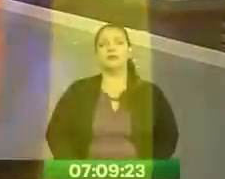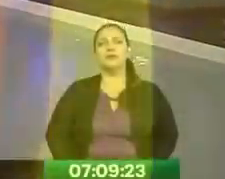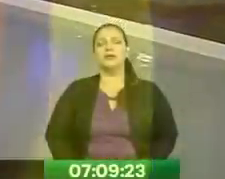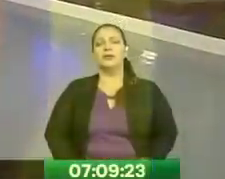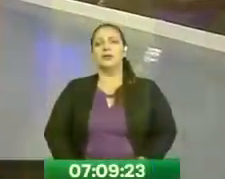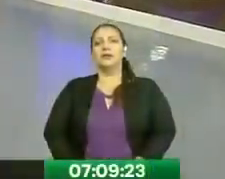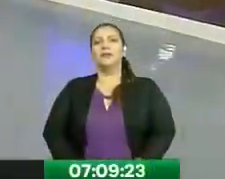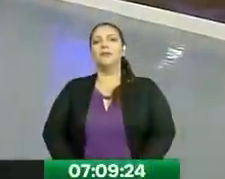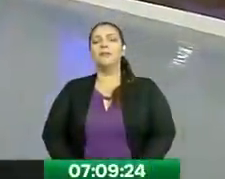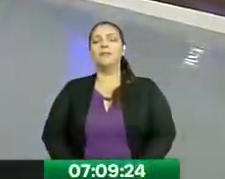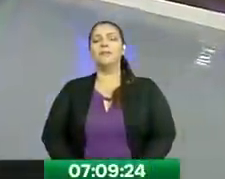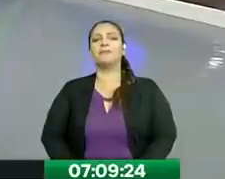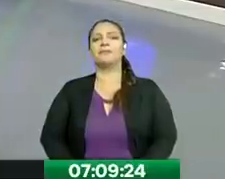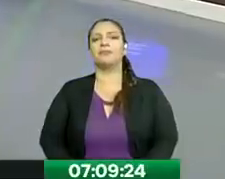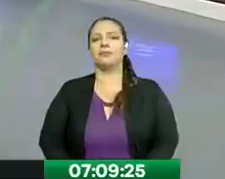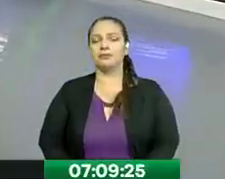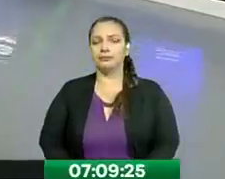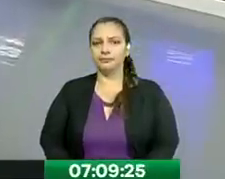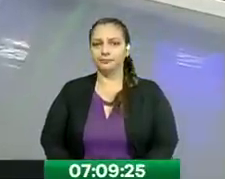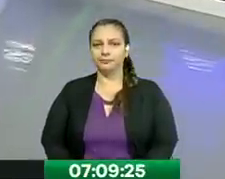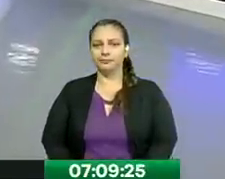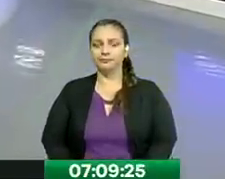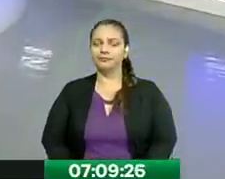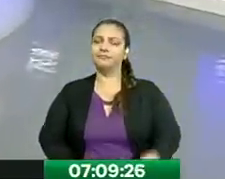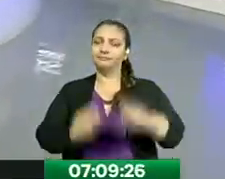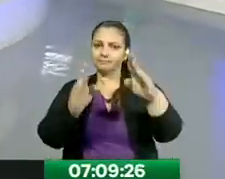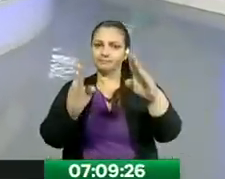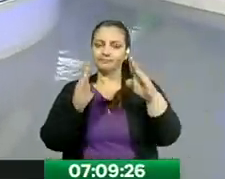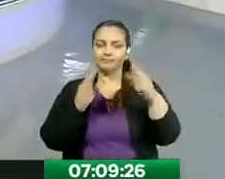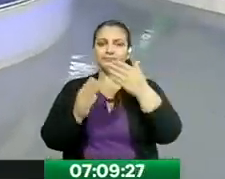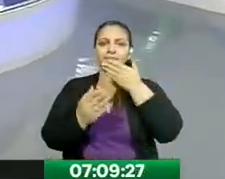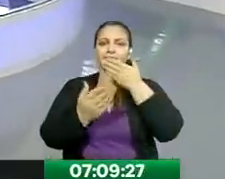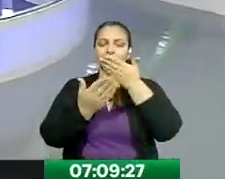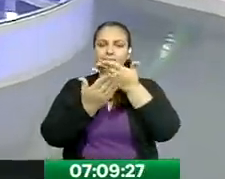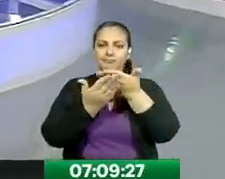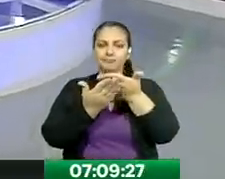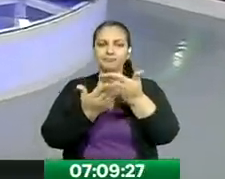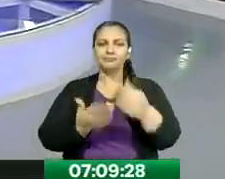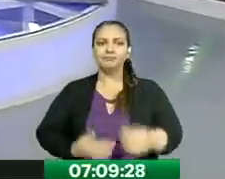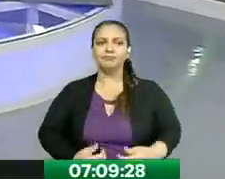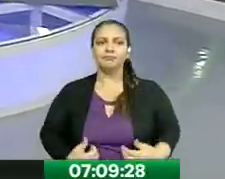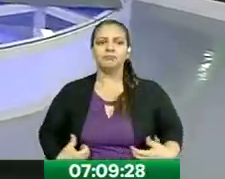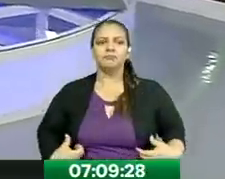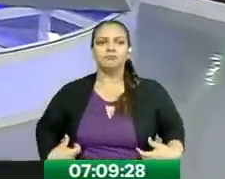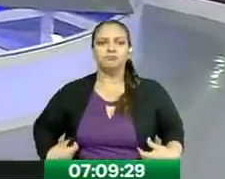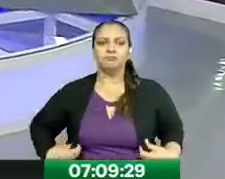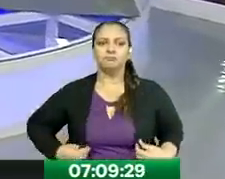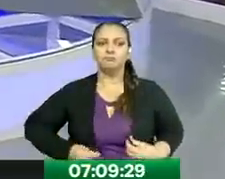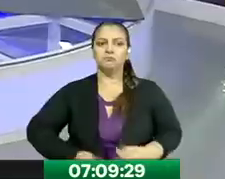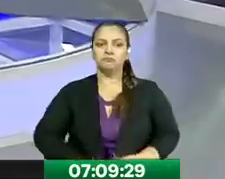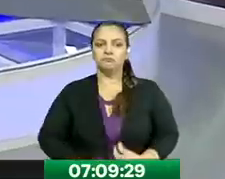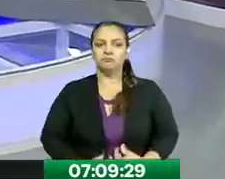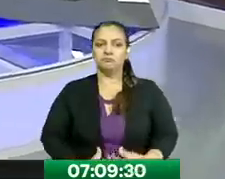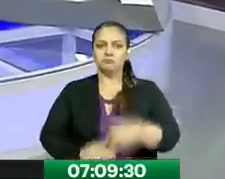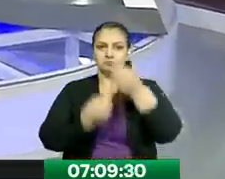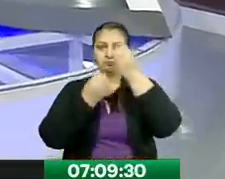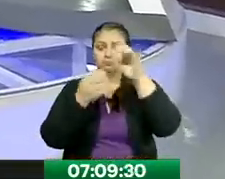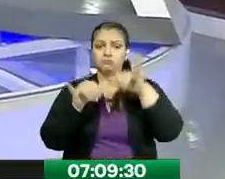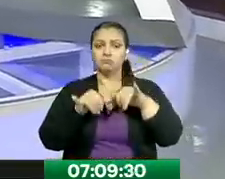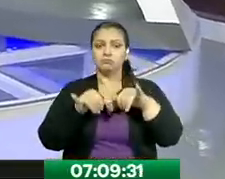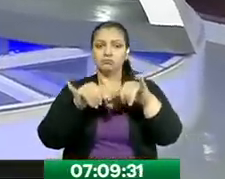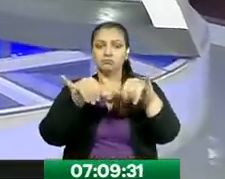no es televidentes gracias por continuar en nuestra sintonía claro que si seguimos informando